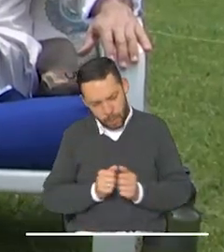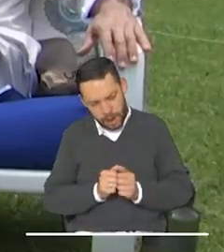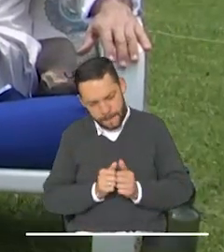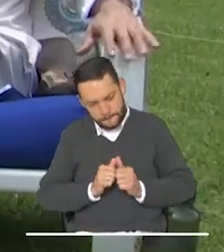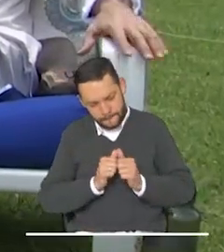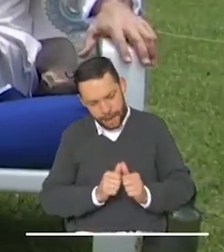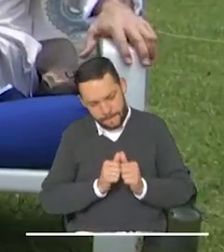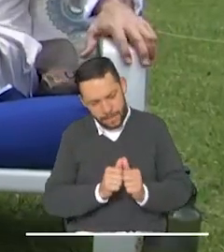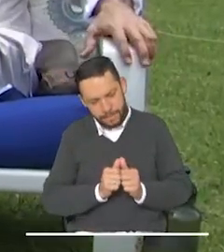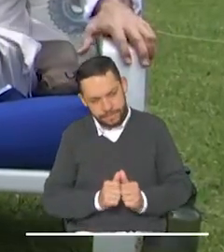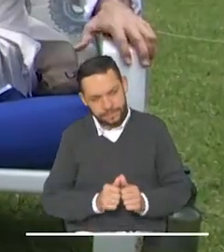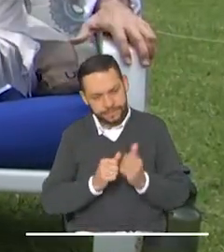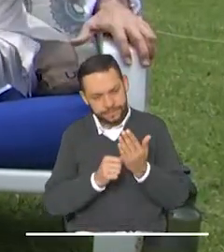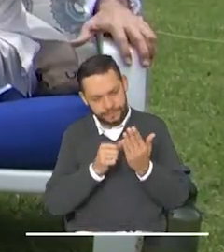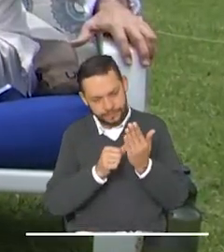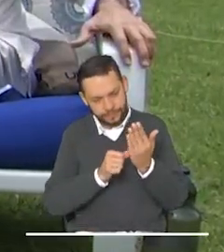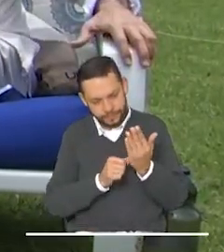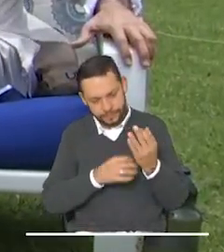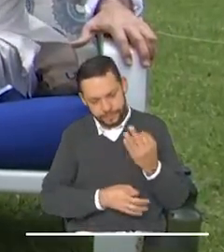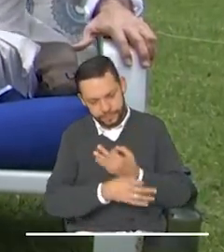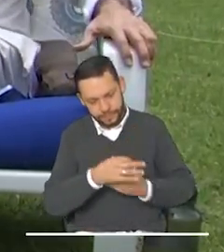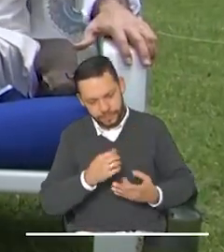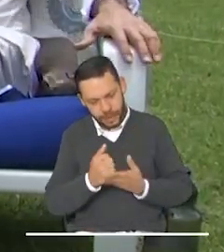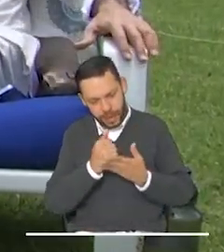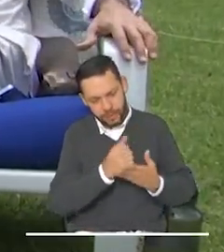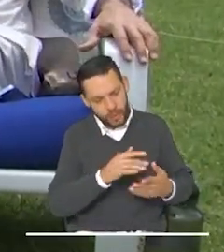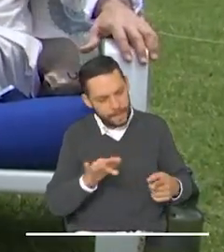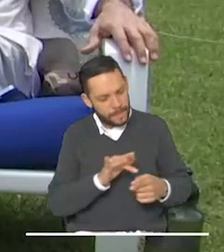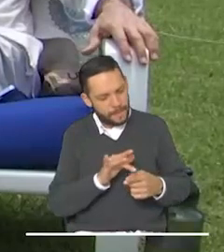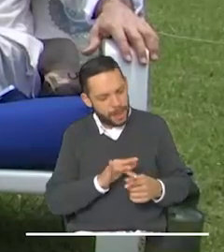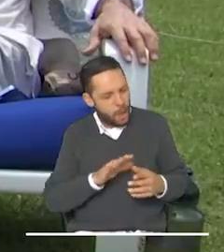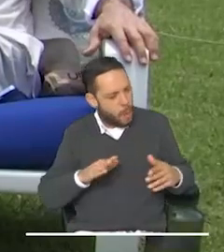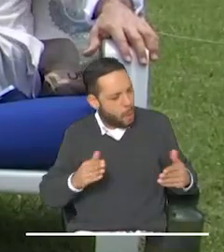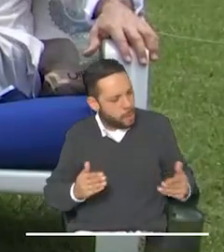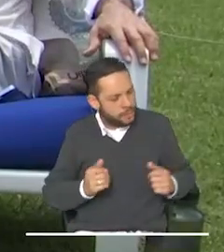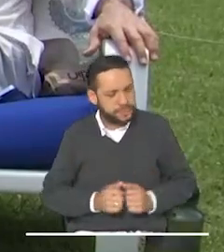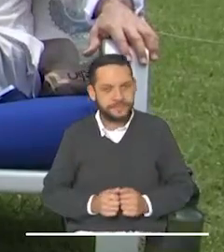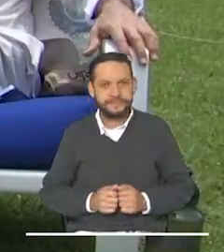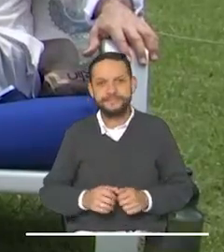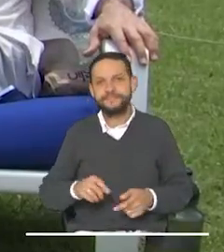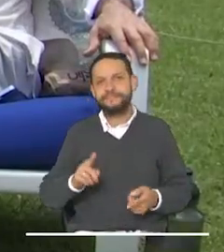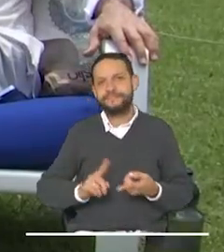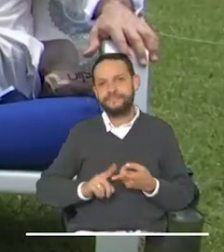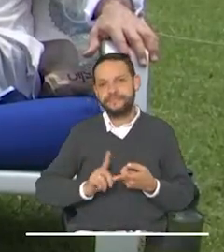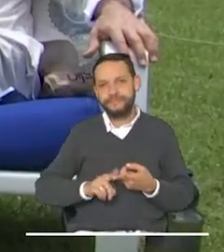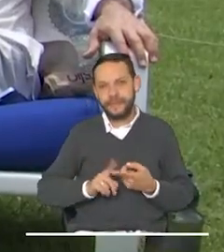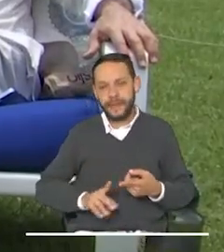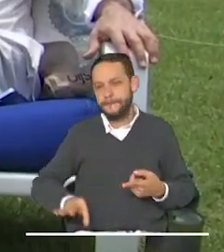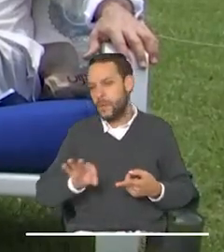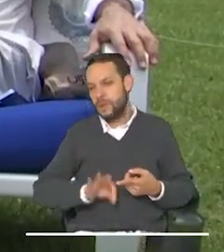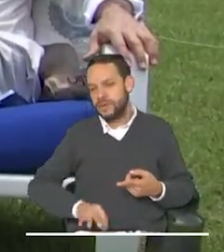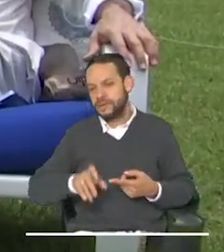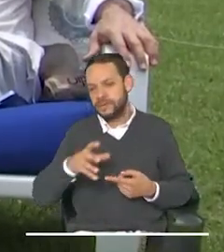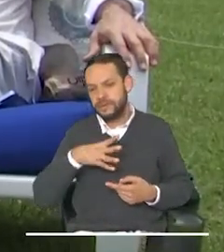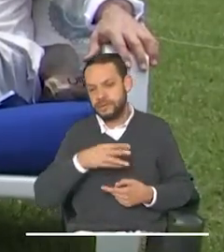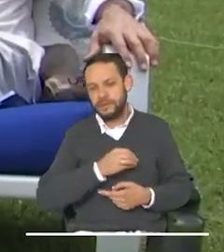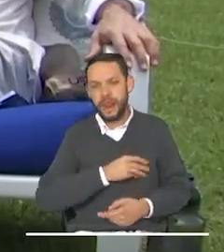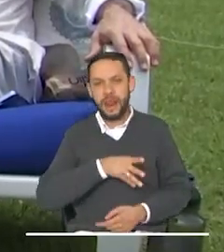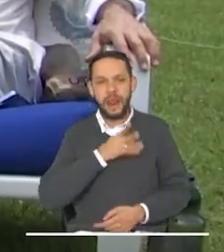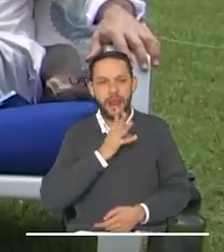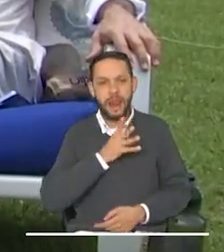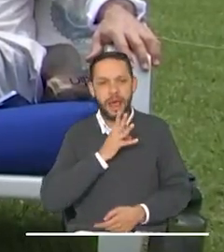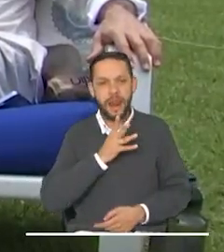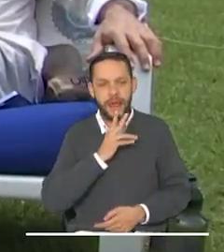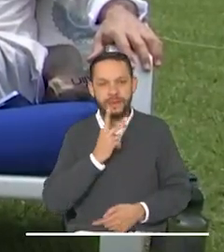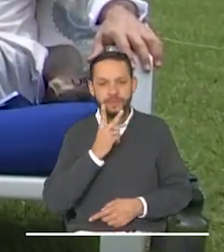de transformación Jorge hay algo claro Hay algo claro y creo que fue una de las grandes discusiones que tuvimos hace